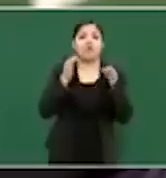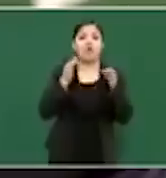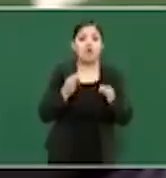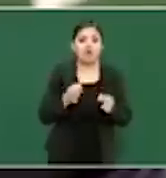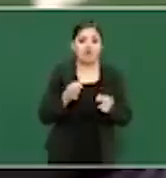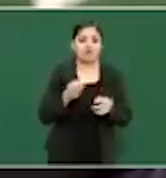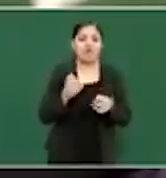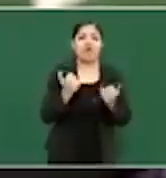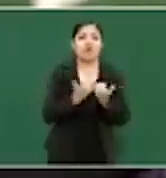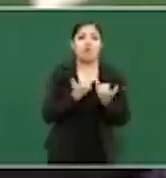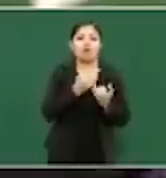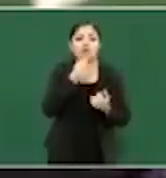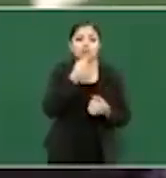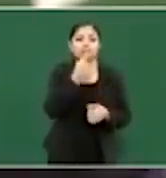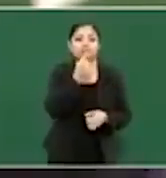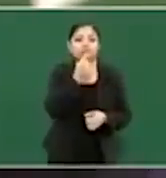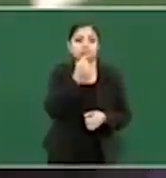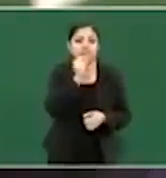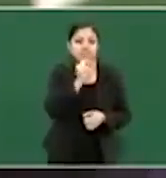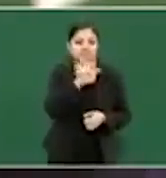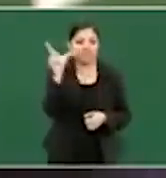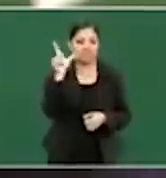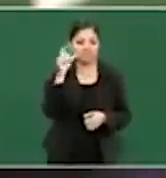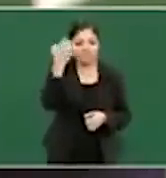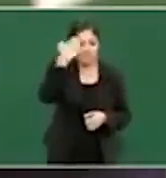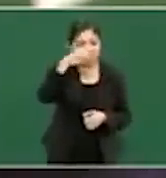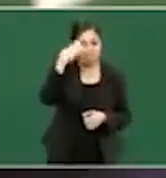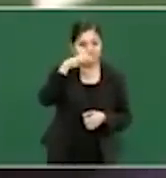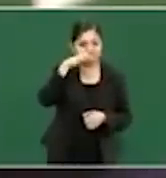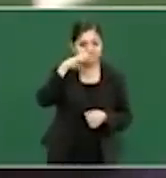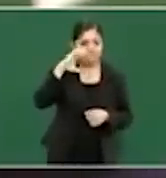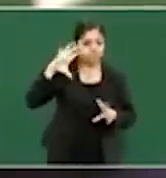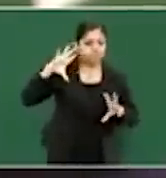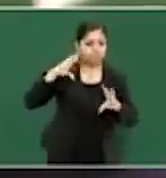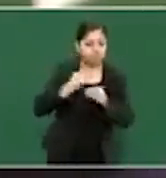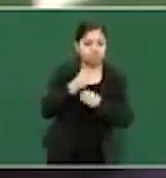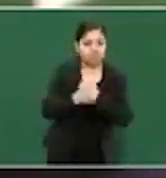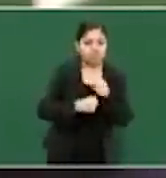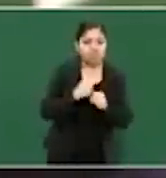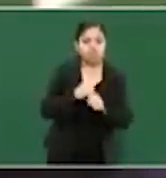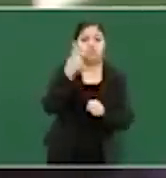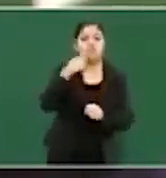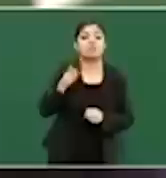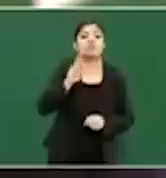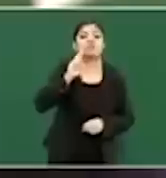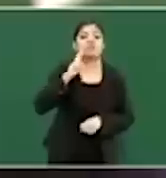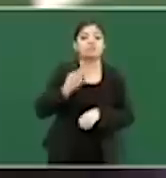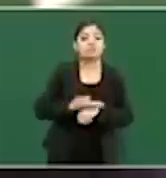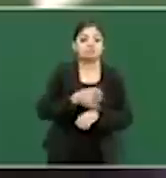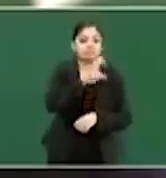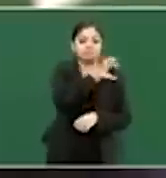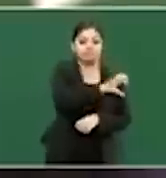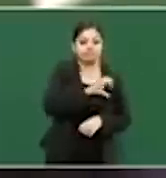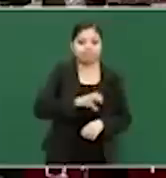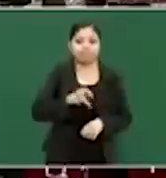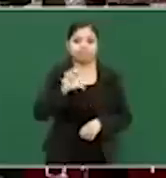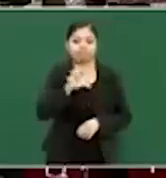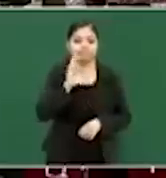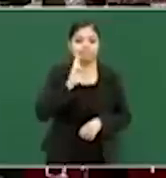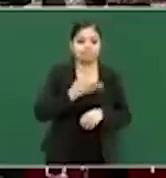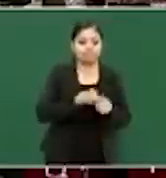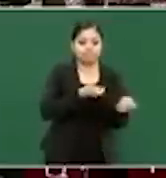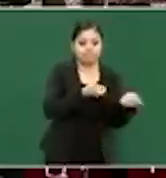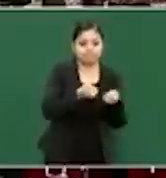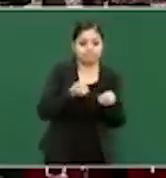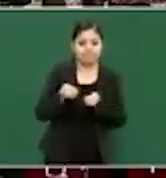gente experimentada para coordinar acciones. Entonces, en